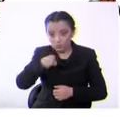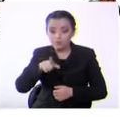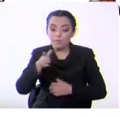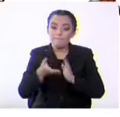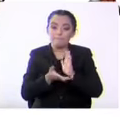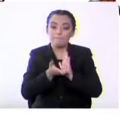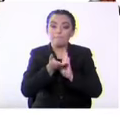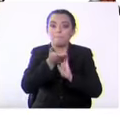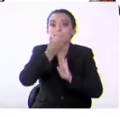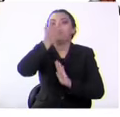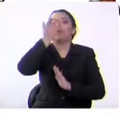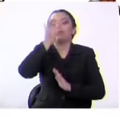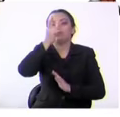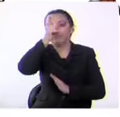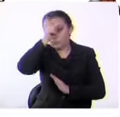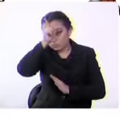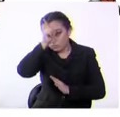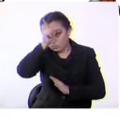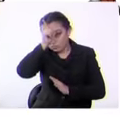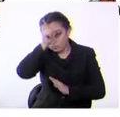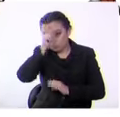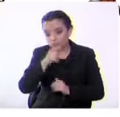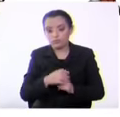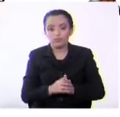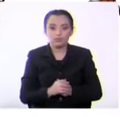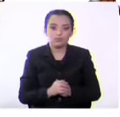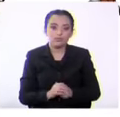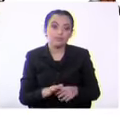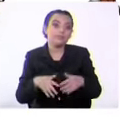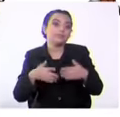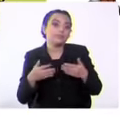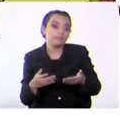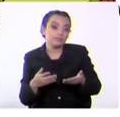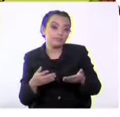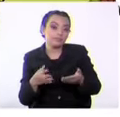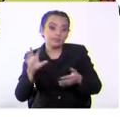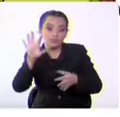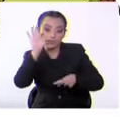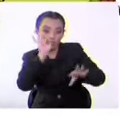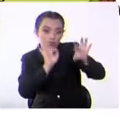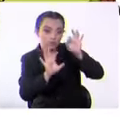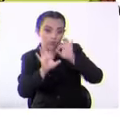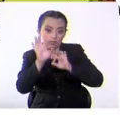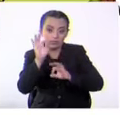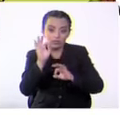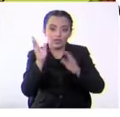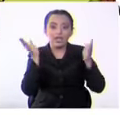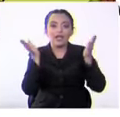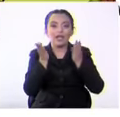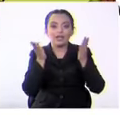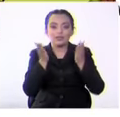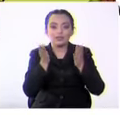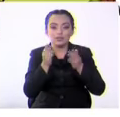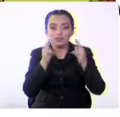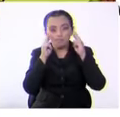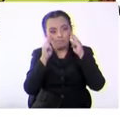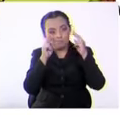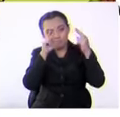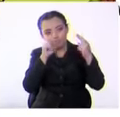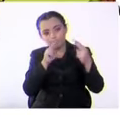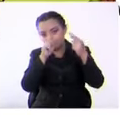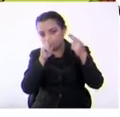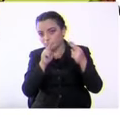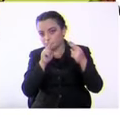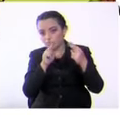los machos de la población. En resumen, la selección sexual fija alelos atractivos, pues estos individuos